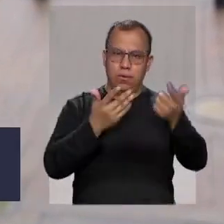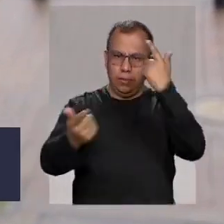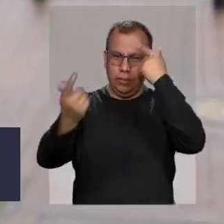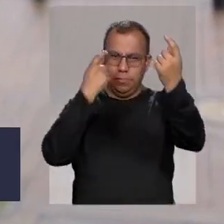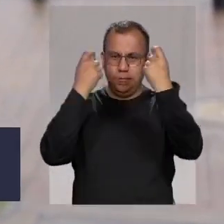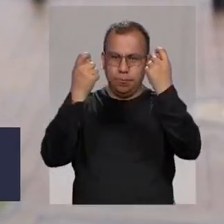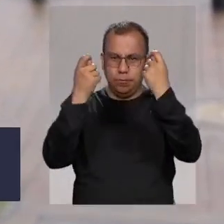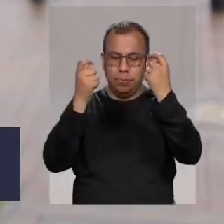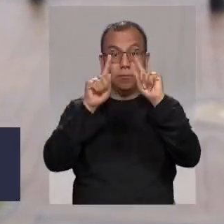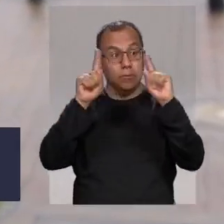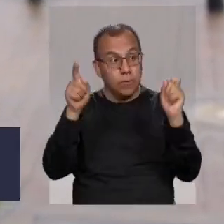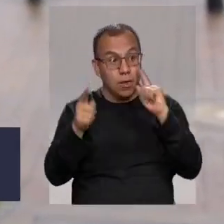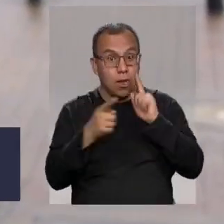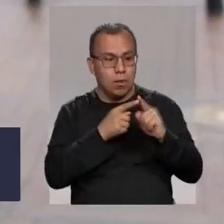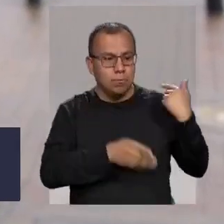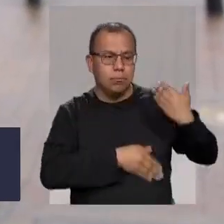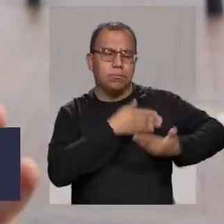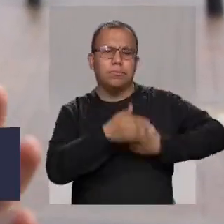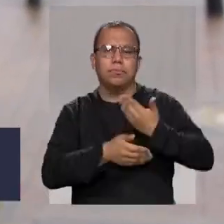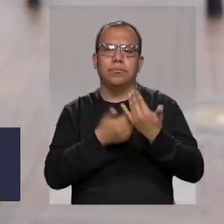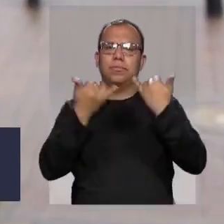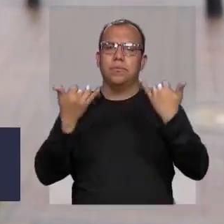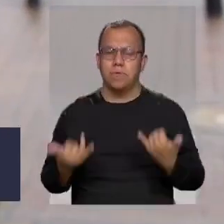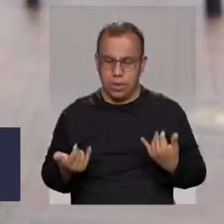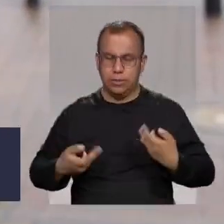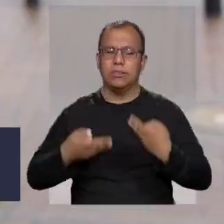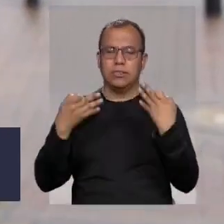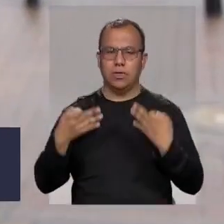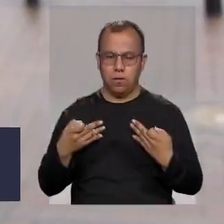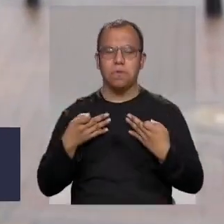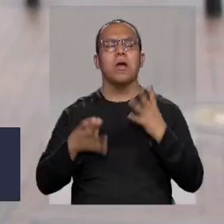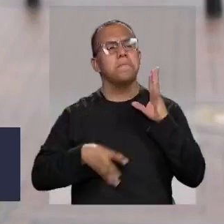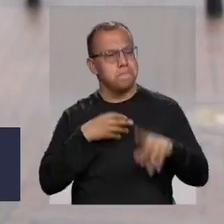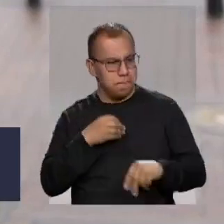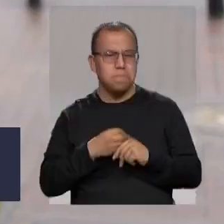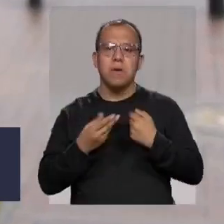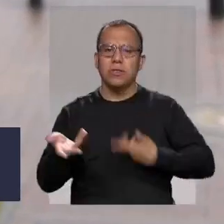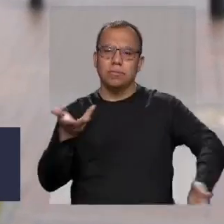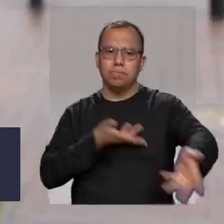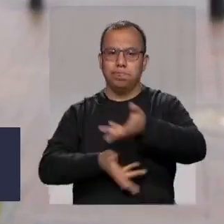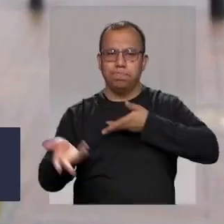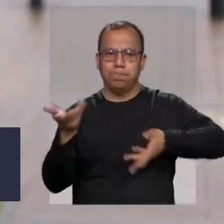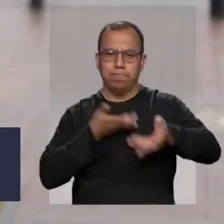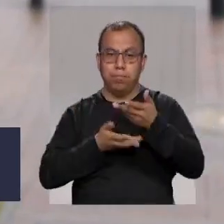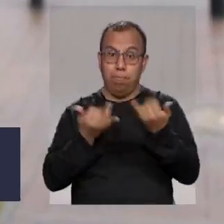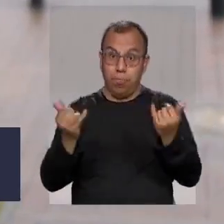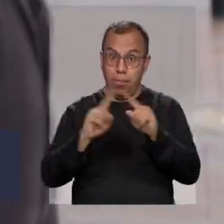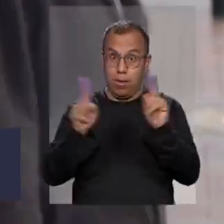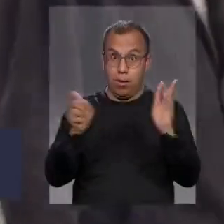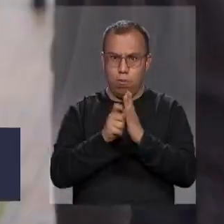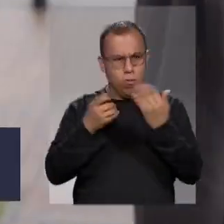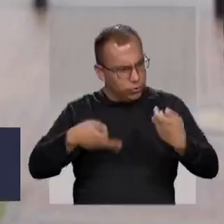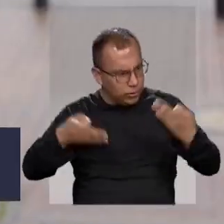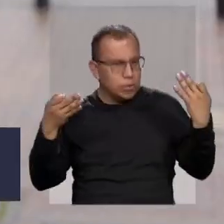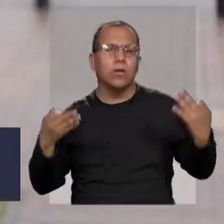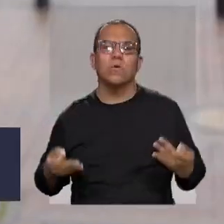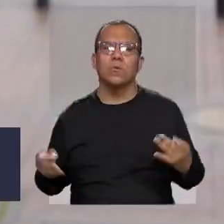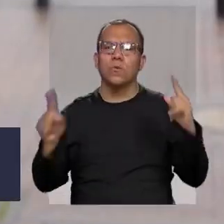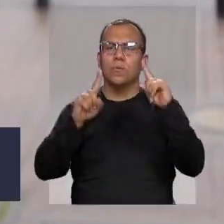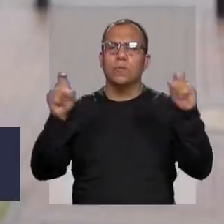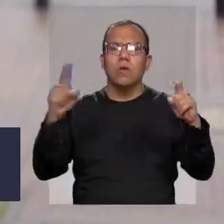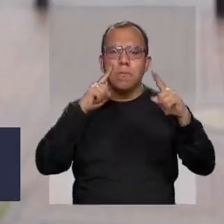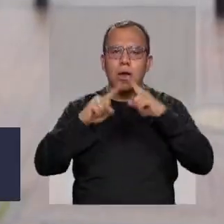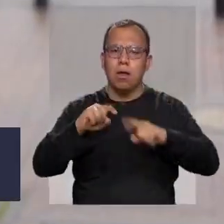estrategias para brindarles una mayor seguridad y mayor convivencia, pero también más garantías en